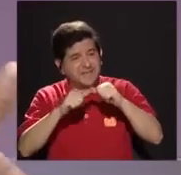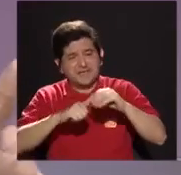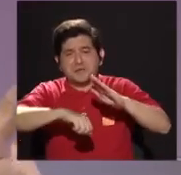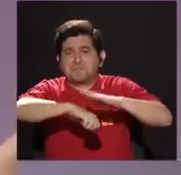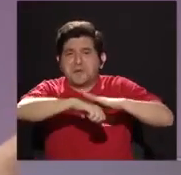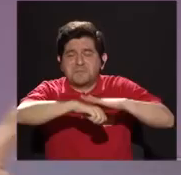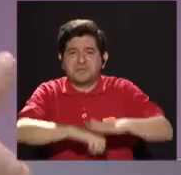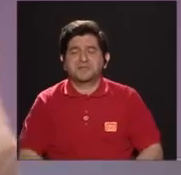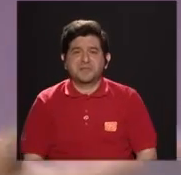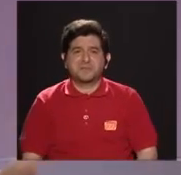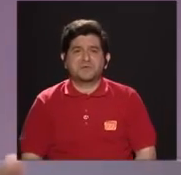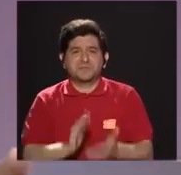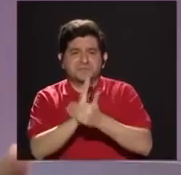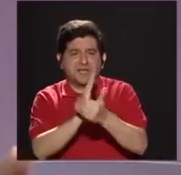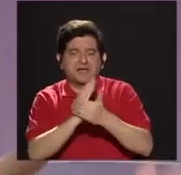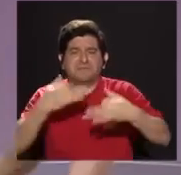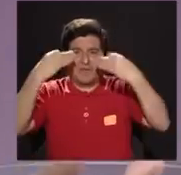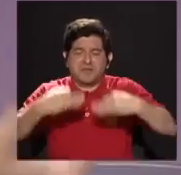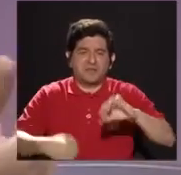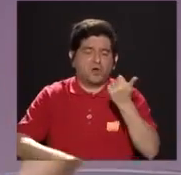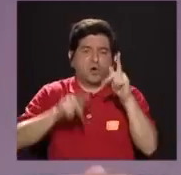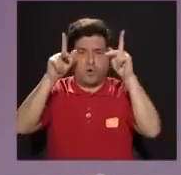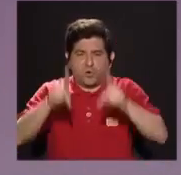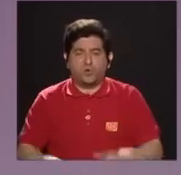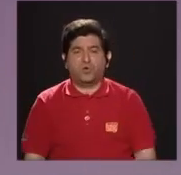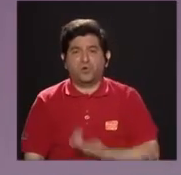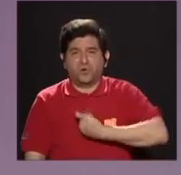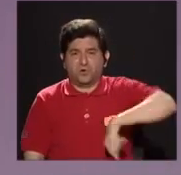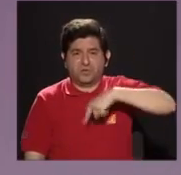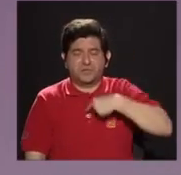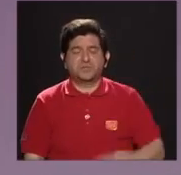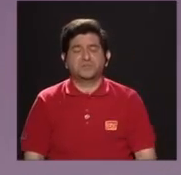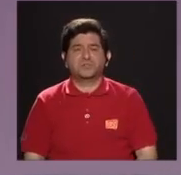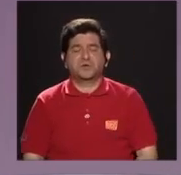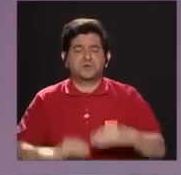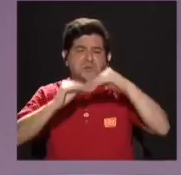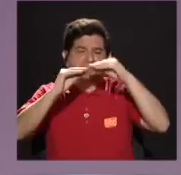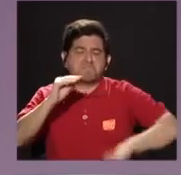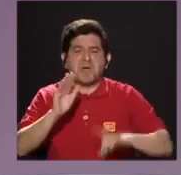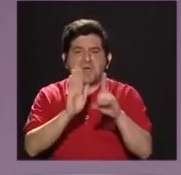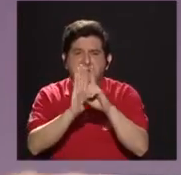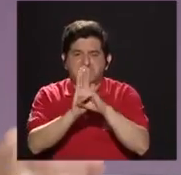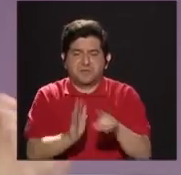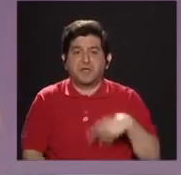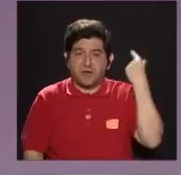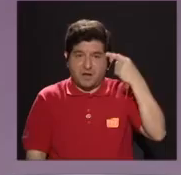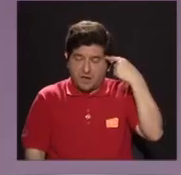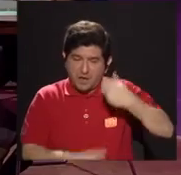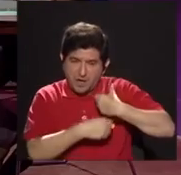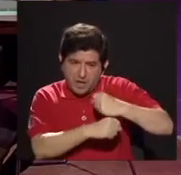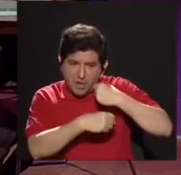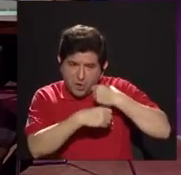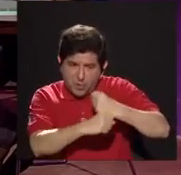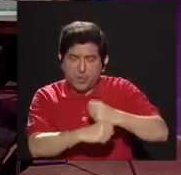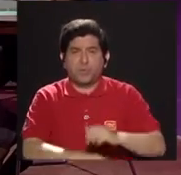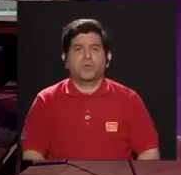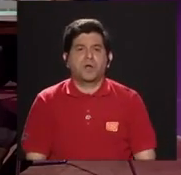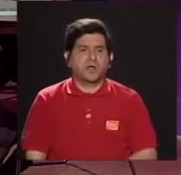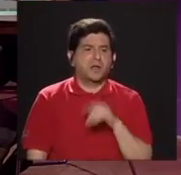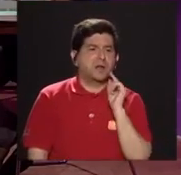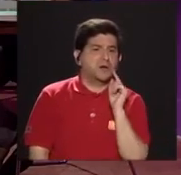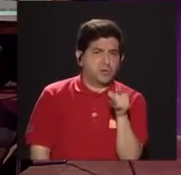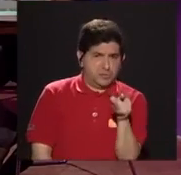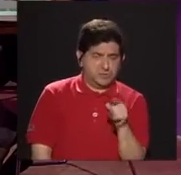la capacidad de decisión a otras personas, cada vez vamos a ir perdiendo más nuestros derechos. Y los gobiernos locales están en